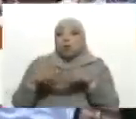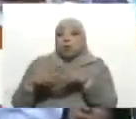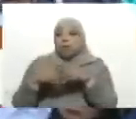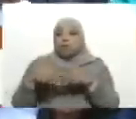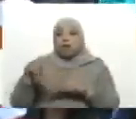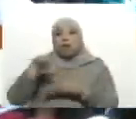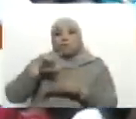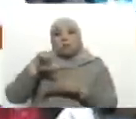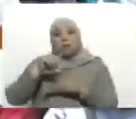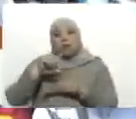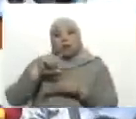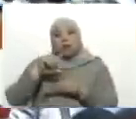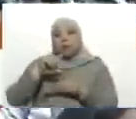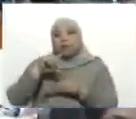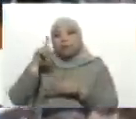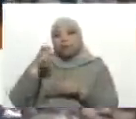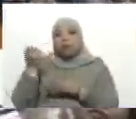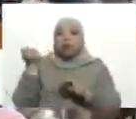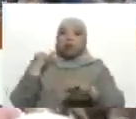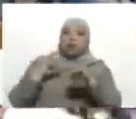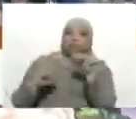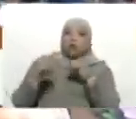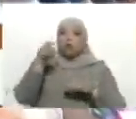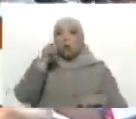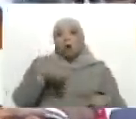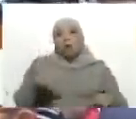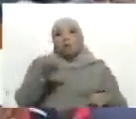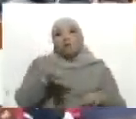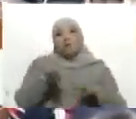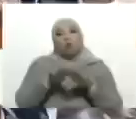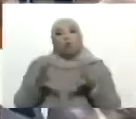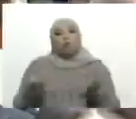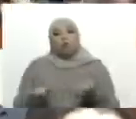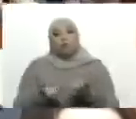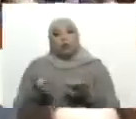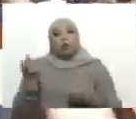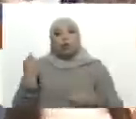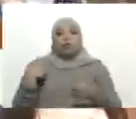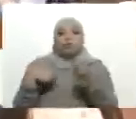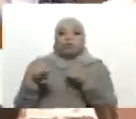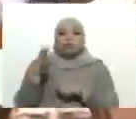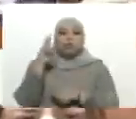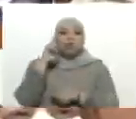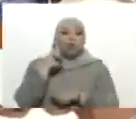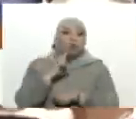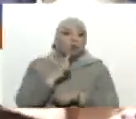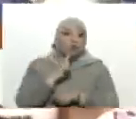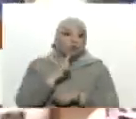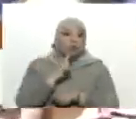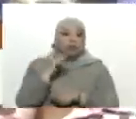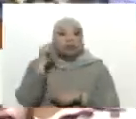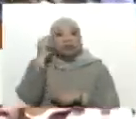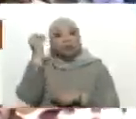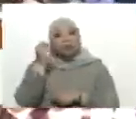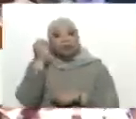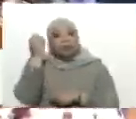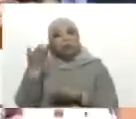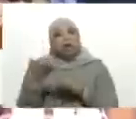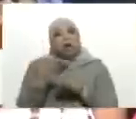Latina y el Caribe el defensor de los pueblos del mundo el defensor de Bolívar El defensor del pensamiento